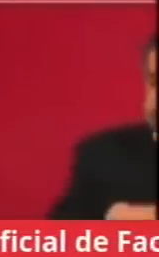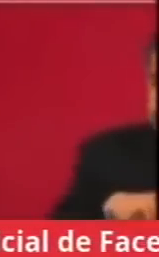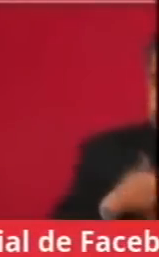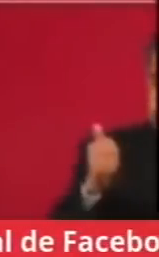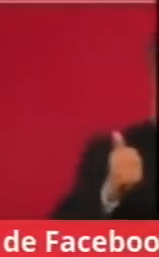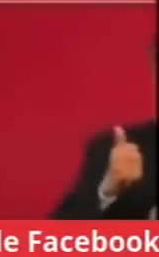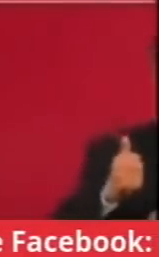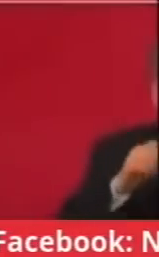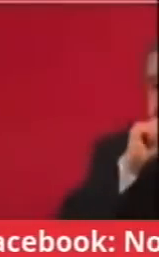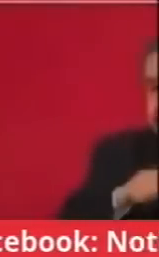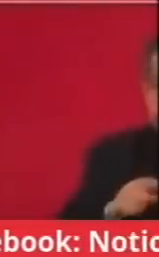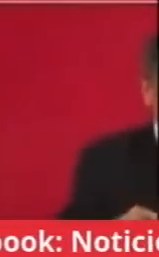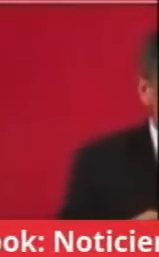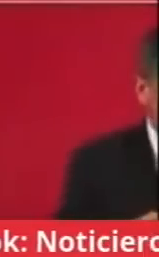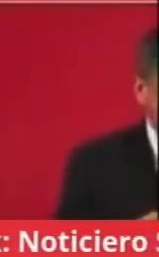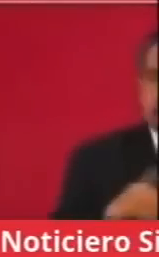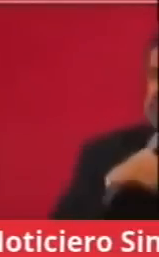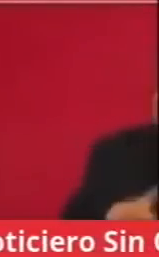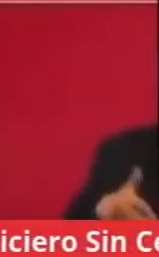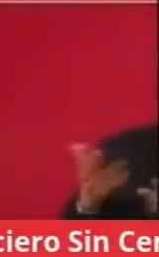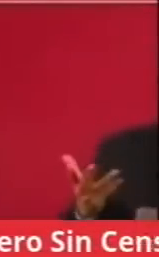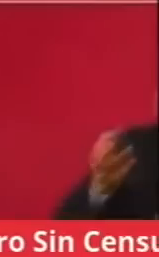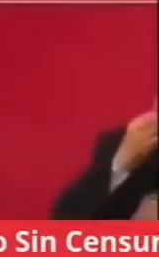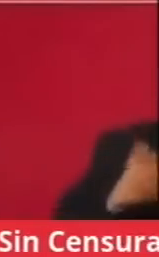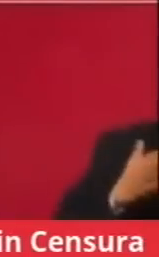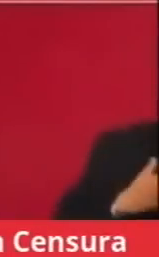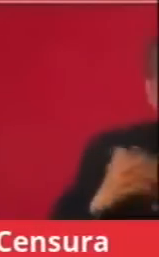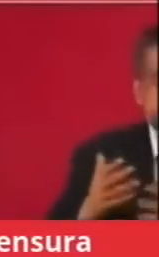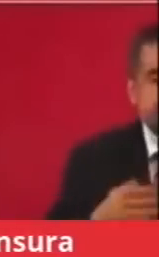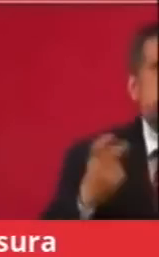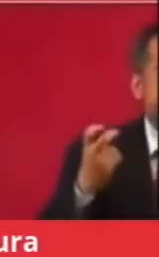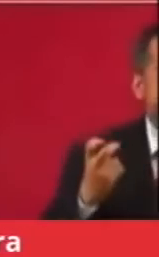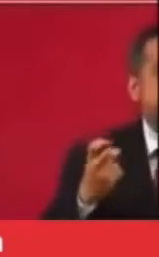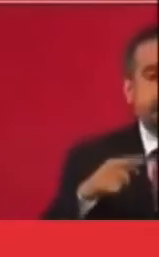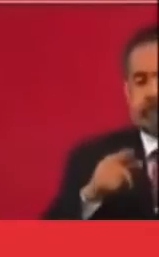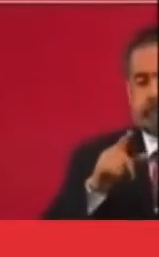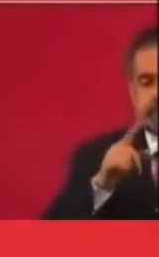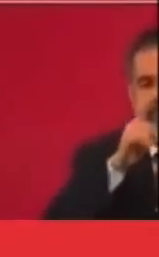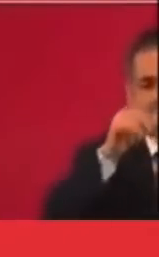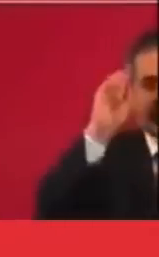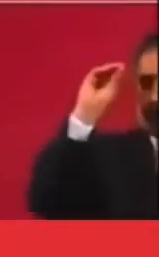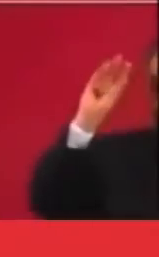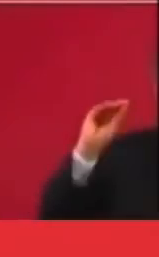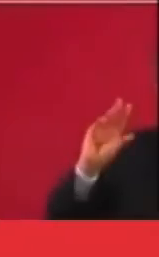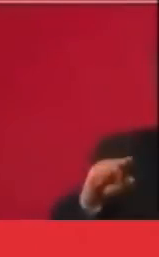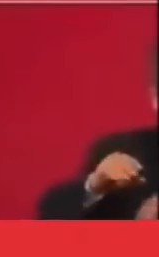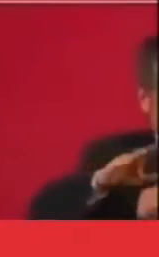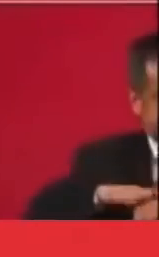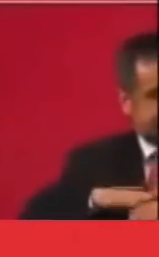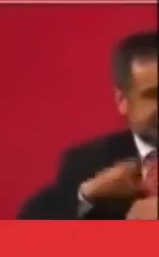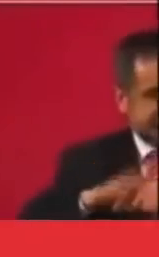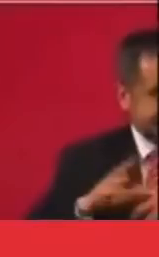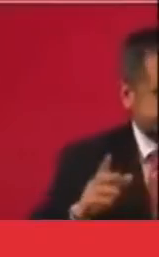2 décadas trabajando en la fundación de Ricardo Salinas Pliego y sale a uno de los puestos más importantes de la